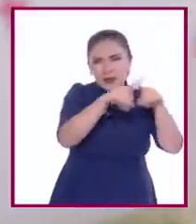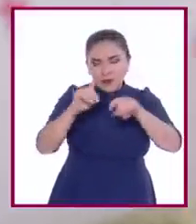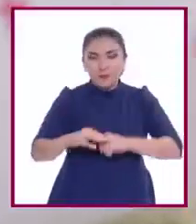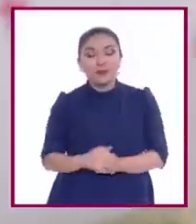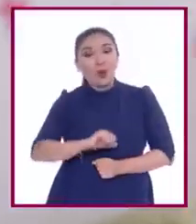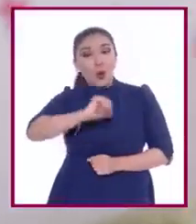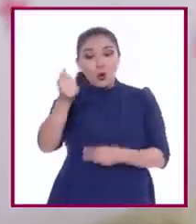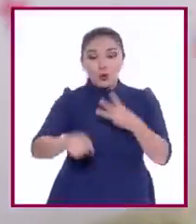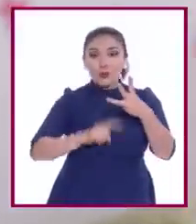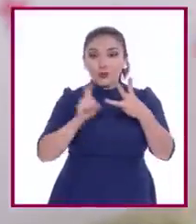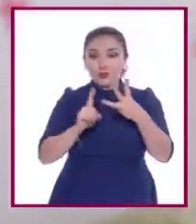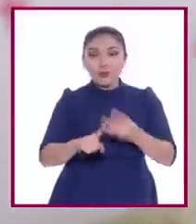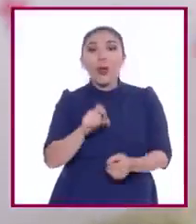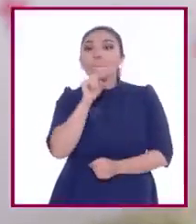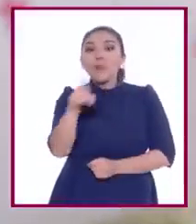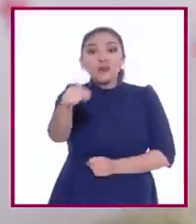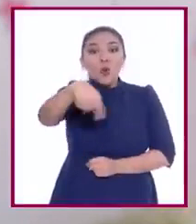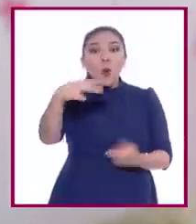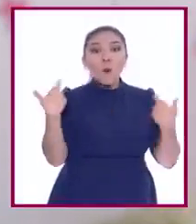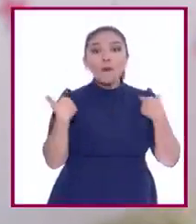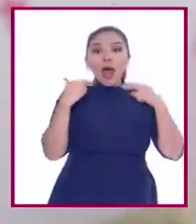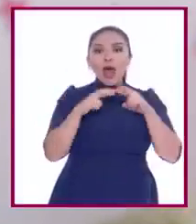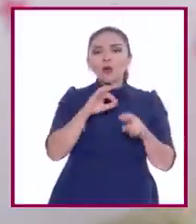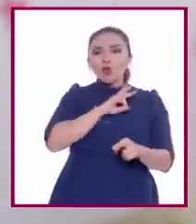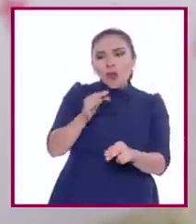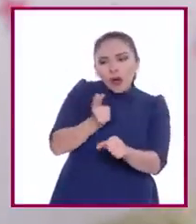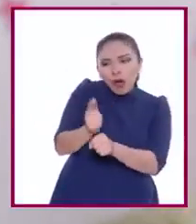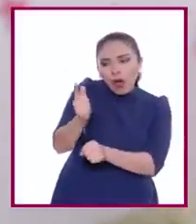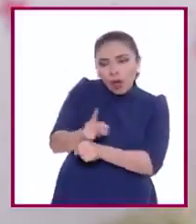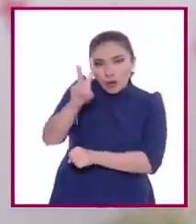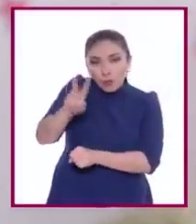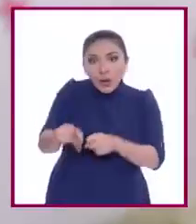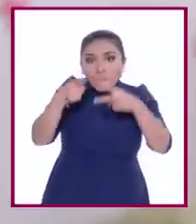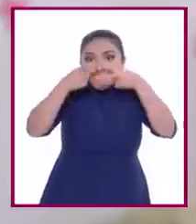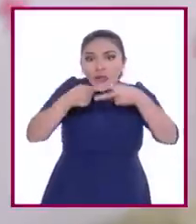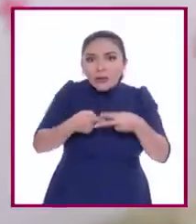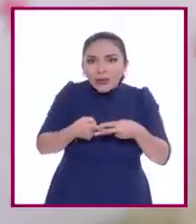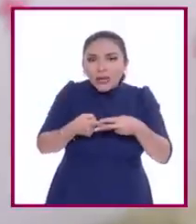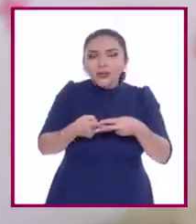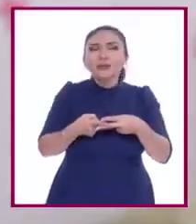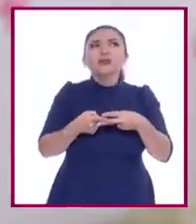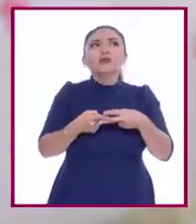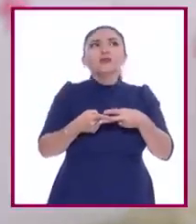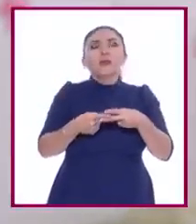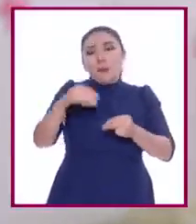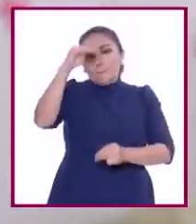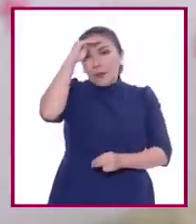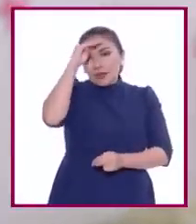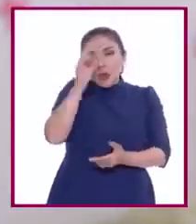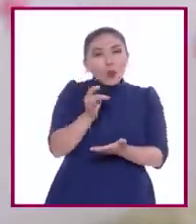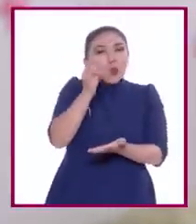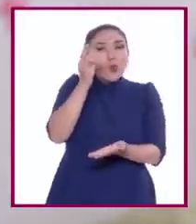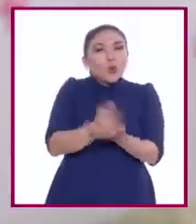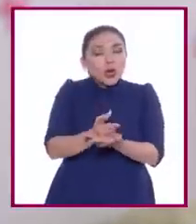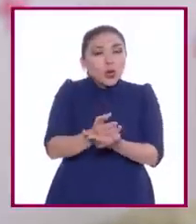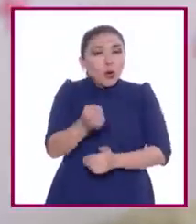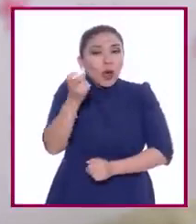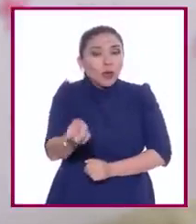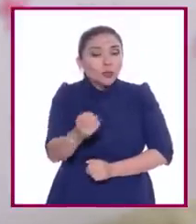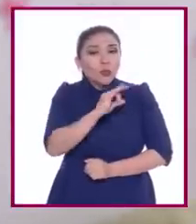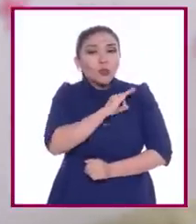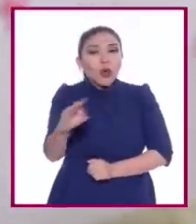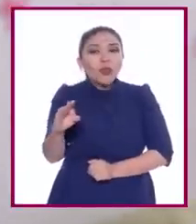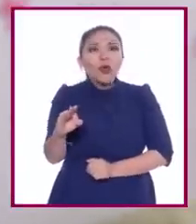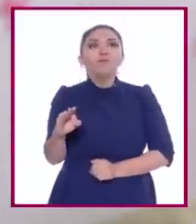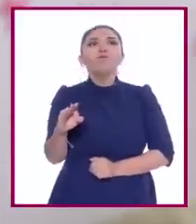mismas maestras y maestros se pueden dar cuenta de que la matemática no solamente